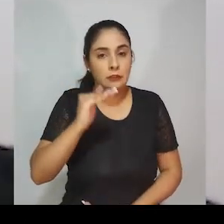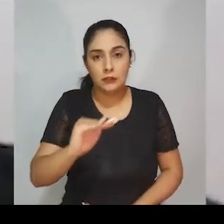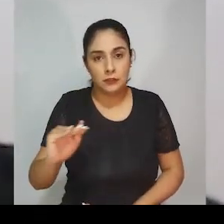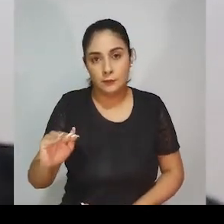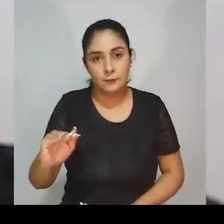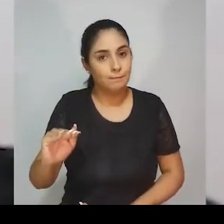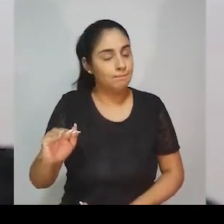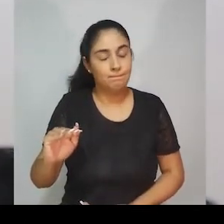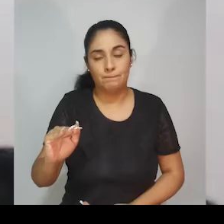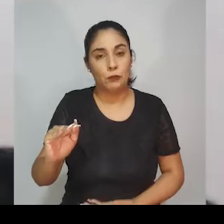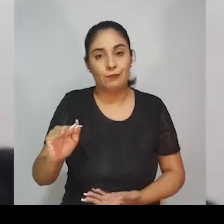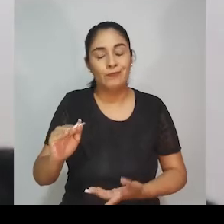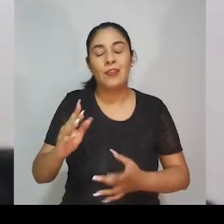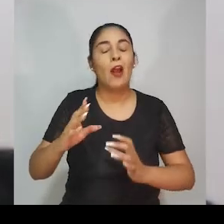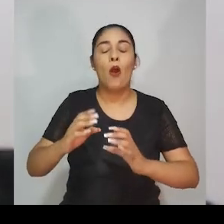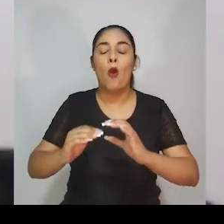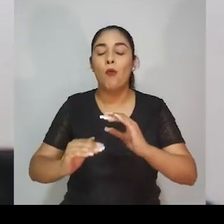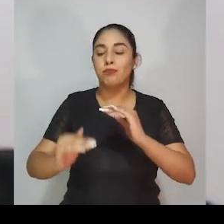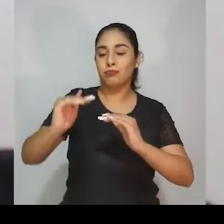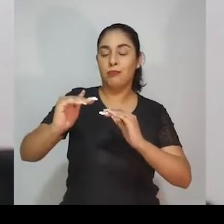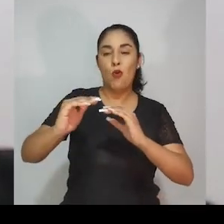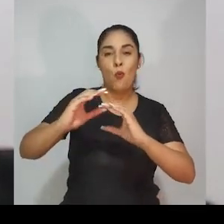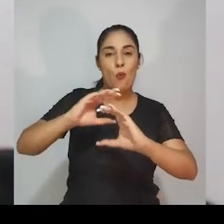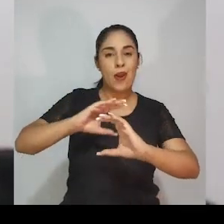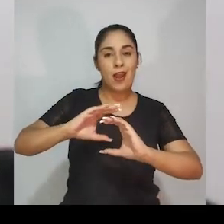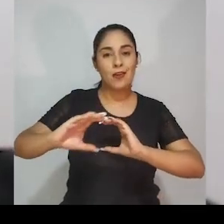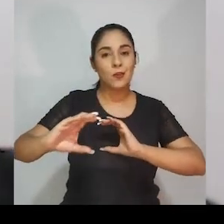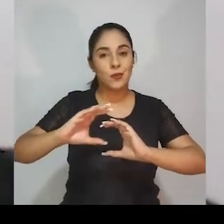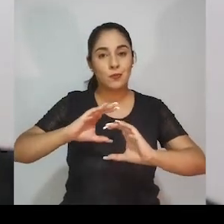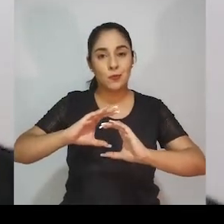hacia el infante, sino que sea